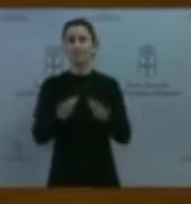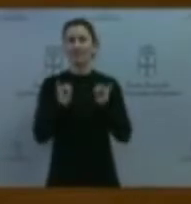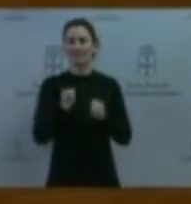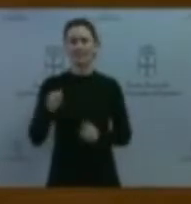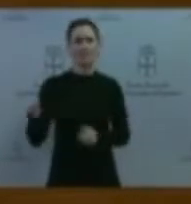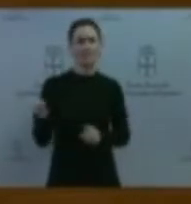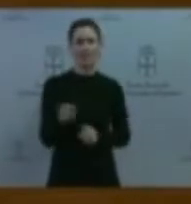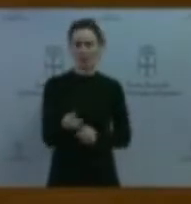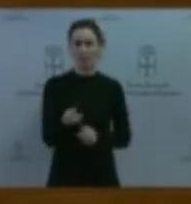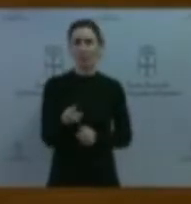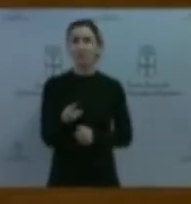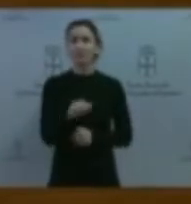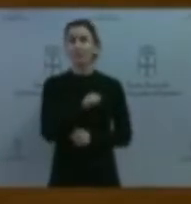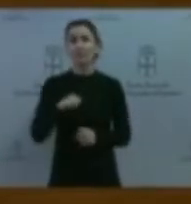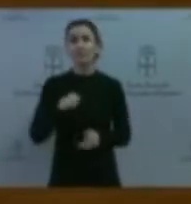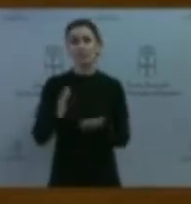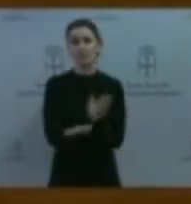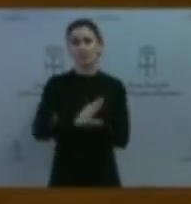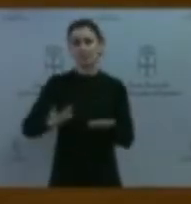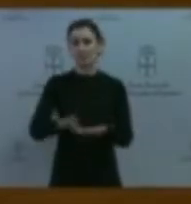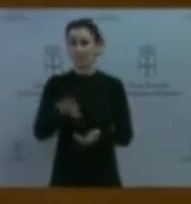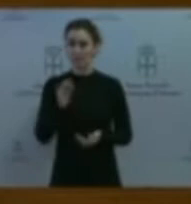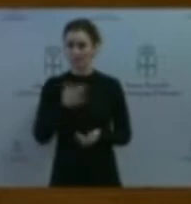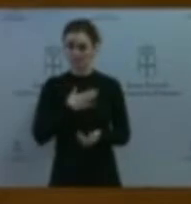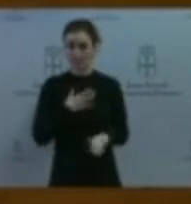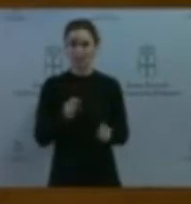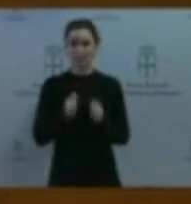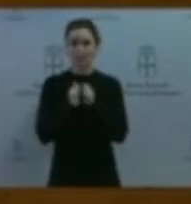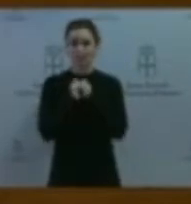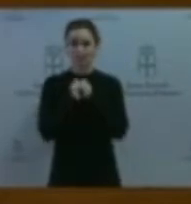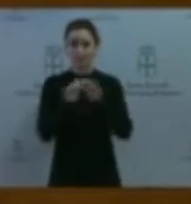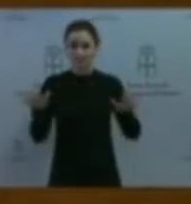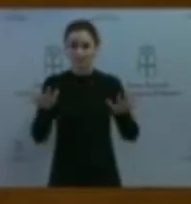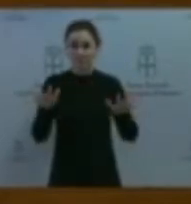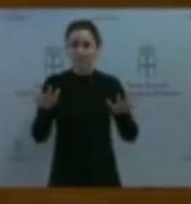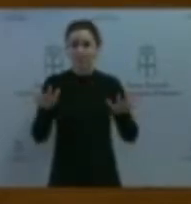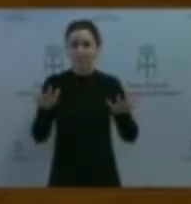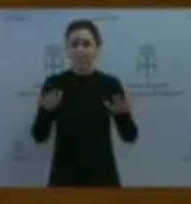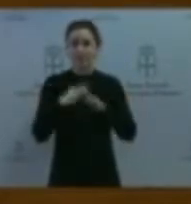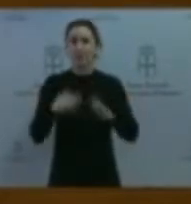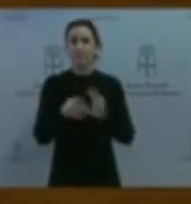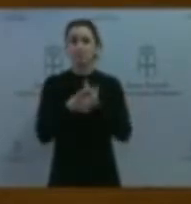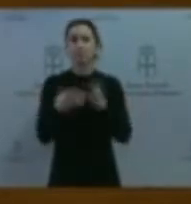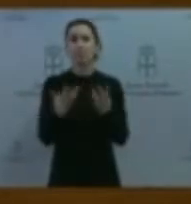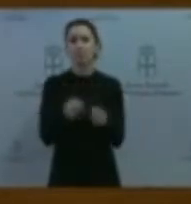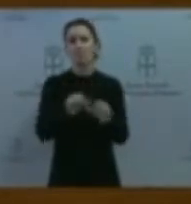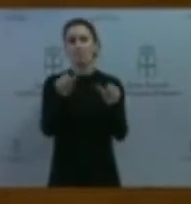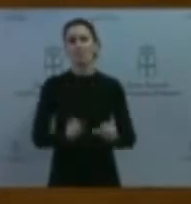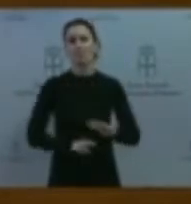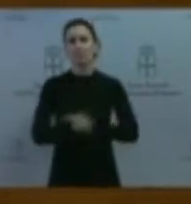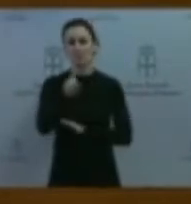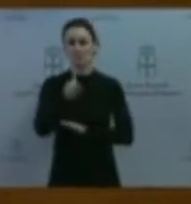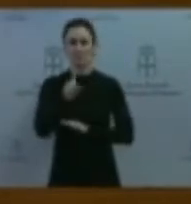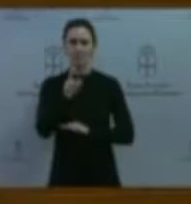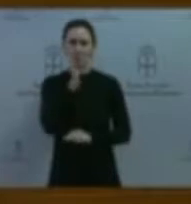tomamos. La difusión de esta y otras pandemias tiene que ver también con un modelo de desarrollo depredador, insensible ante el medio